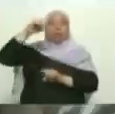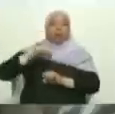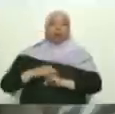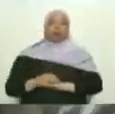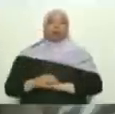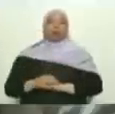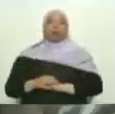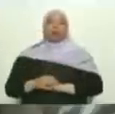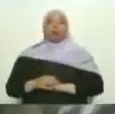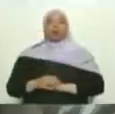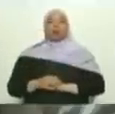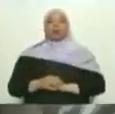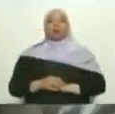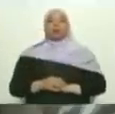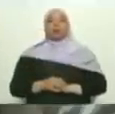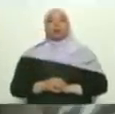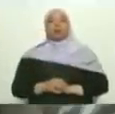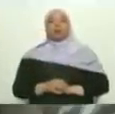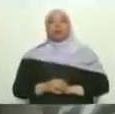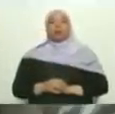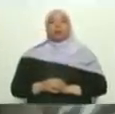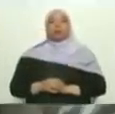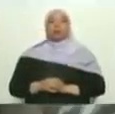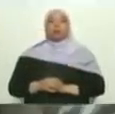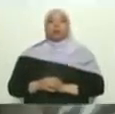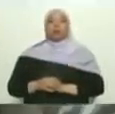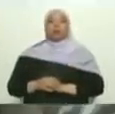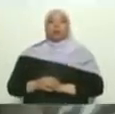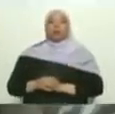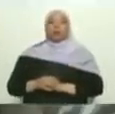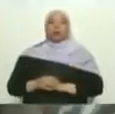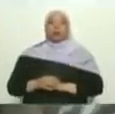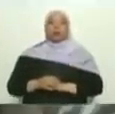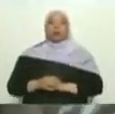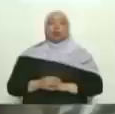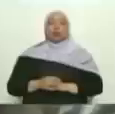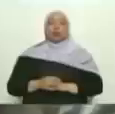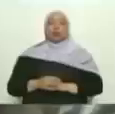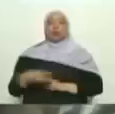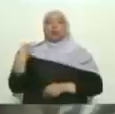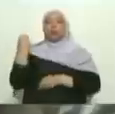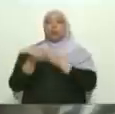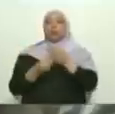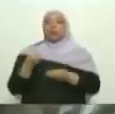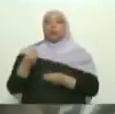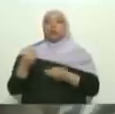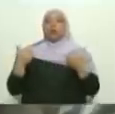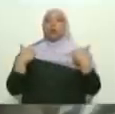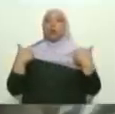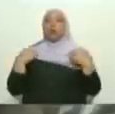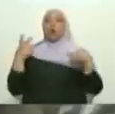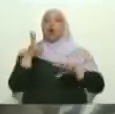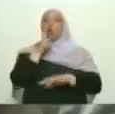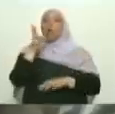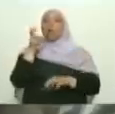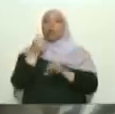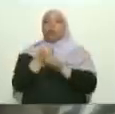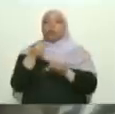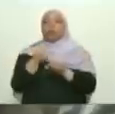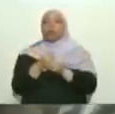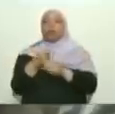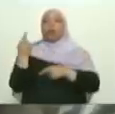Y obviamente, simultáneo con esto, uno de los sucesos que más daño le causó a la